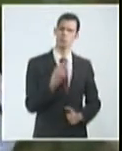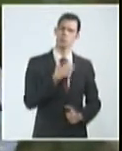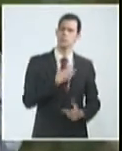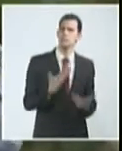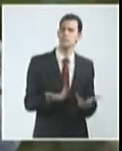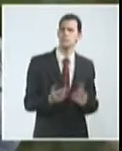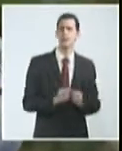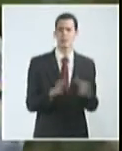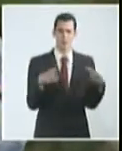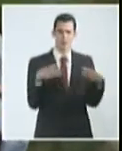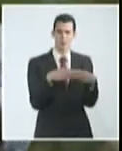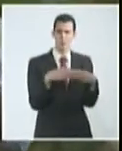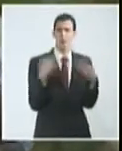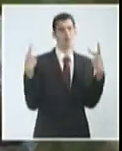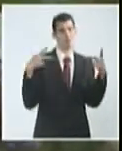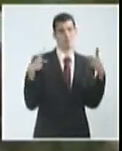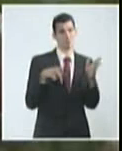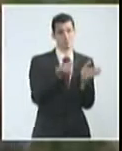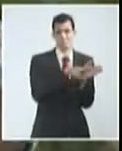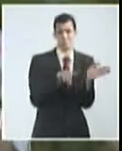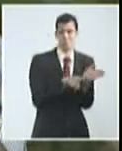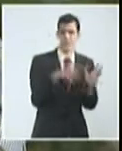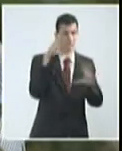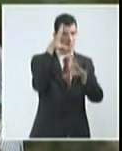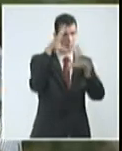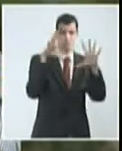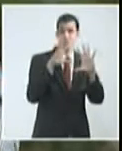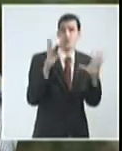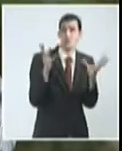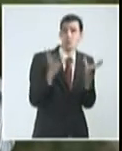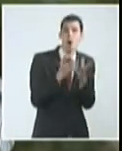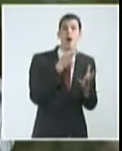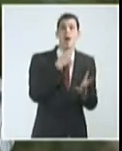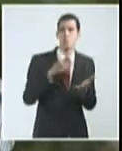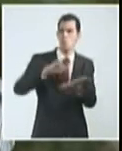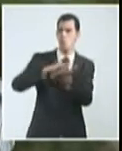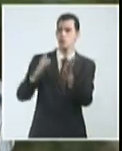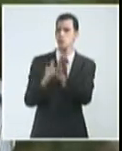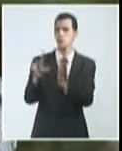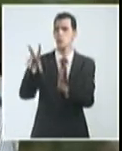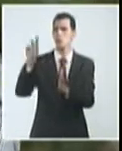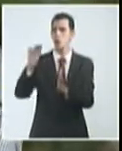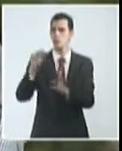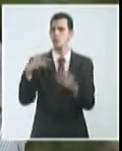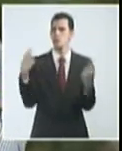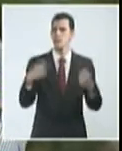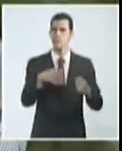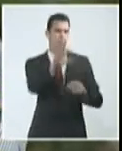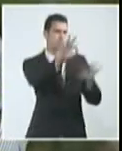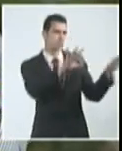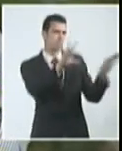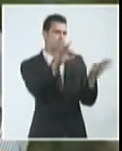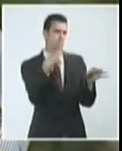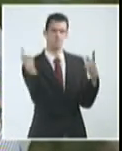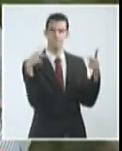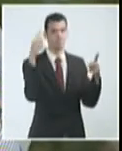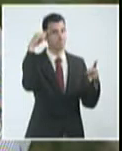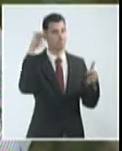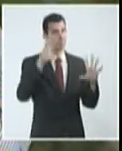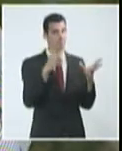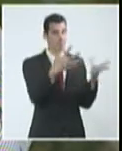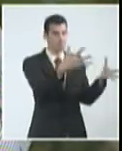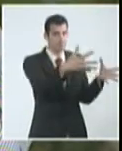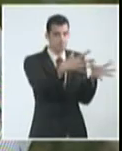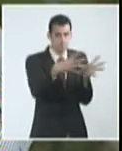expertos, académicos, científicos vinculados a todos los programas de desarrollo que se está llevando al país, a la gestión de